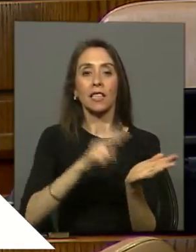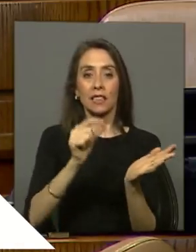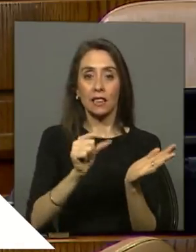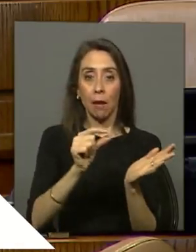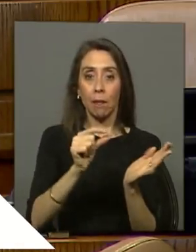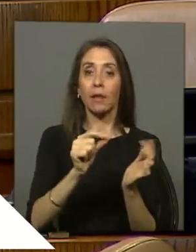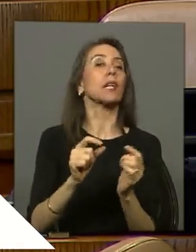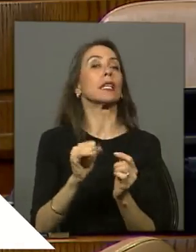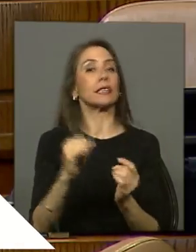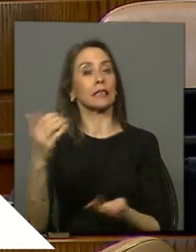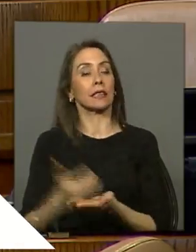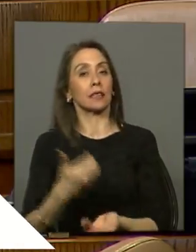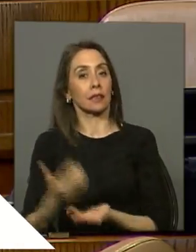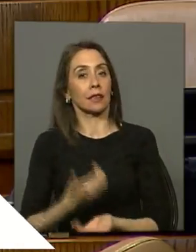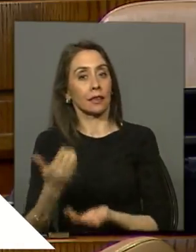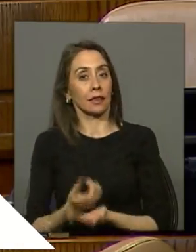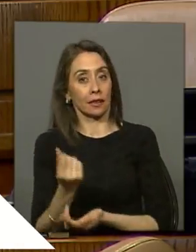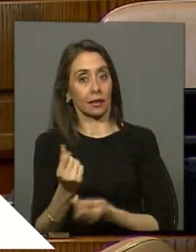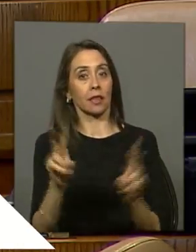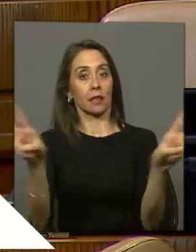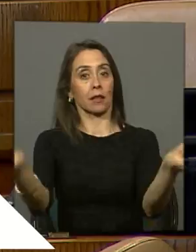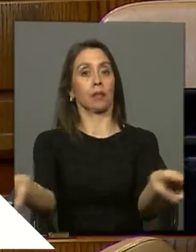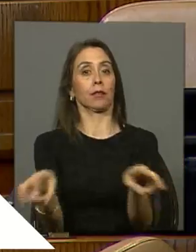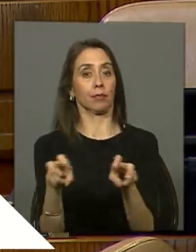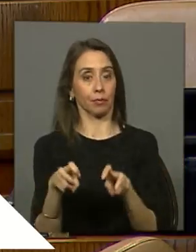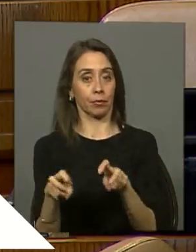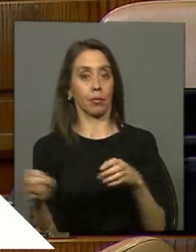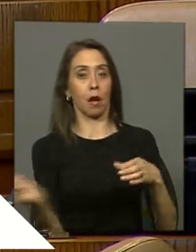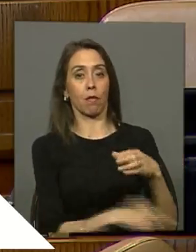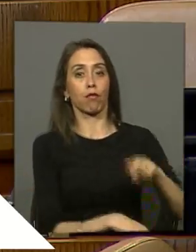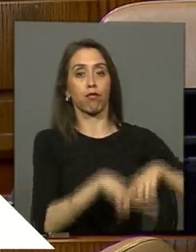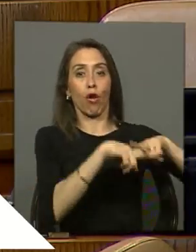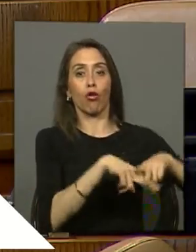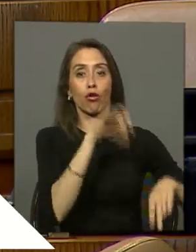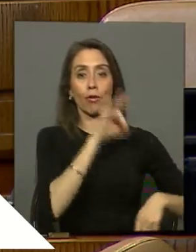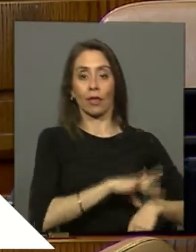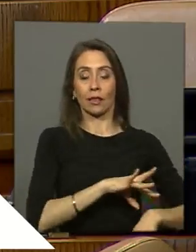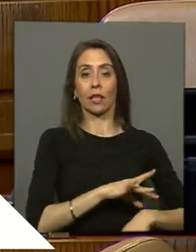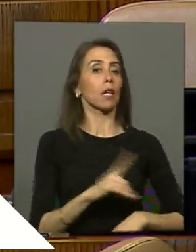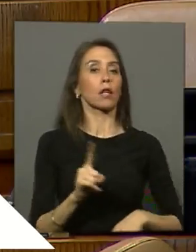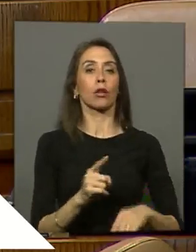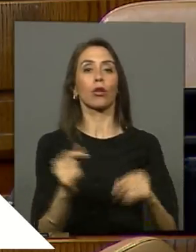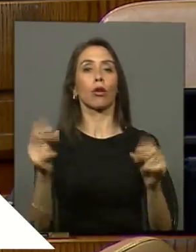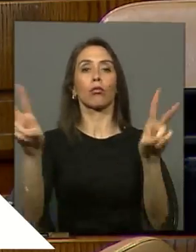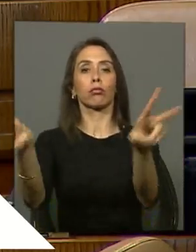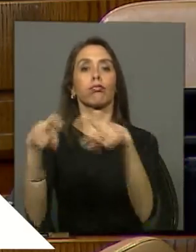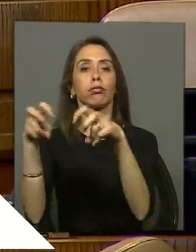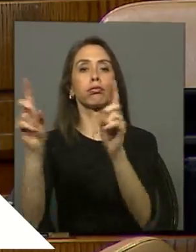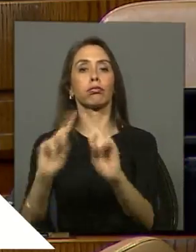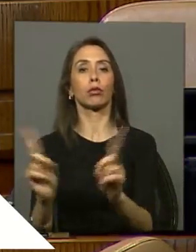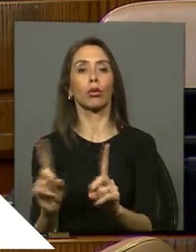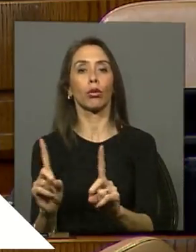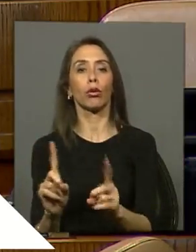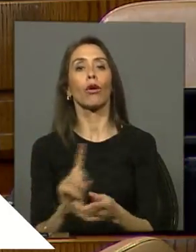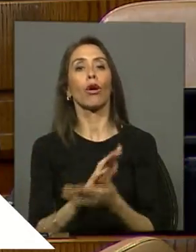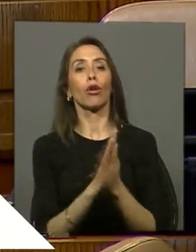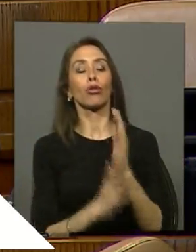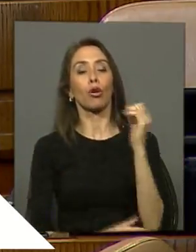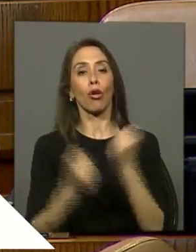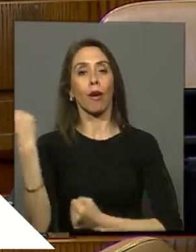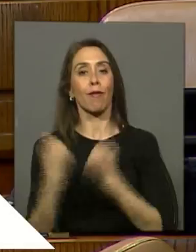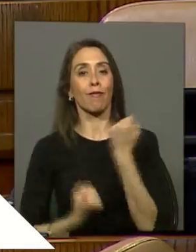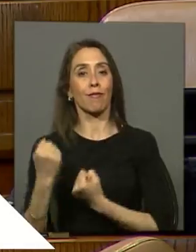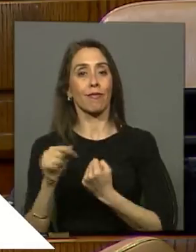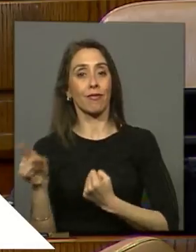que tenían que ir a recaudar esos dineros para el erario nacional no fueron a recaudarlos y permitieron que toda una industria